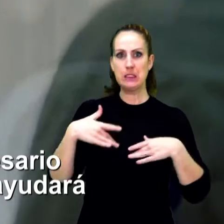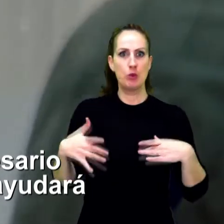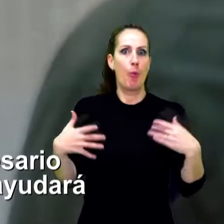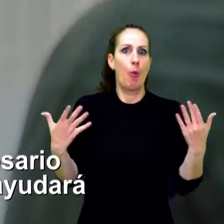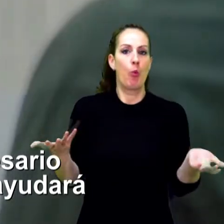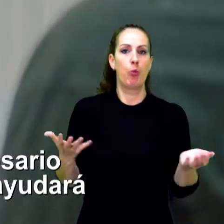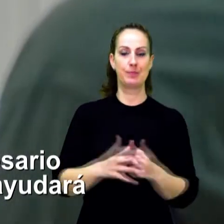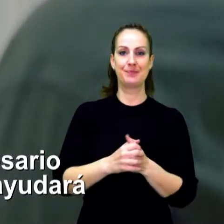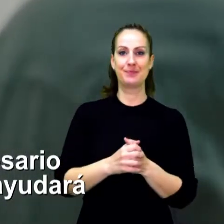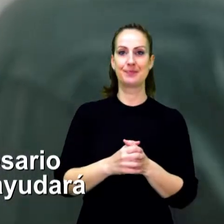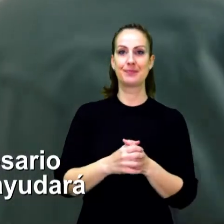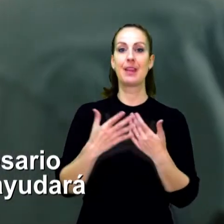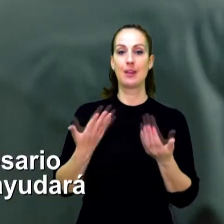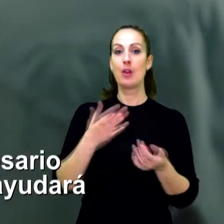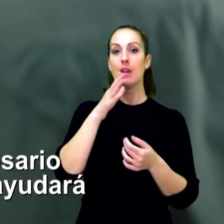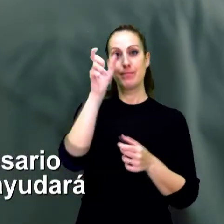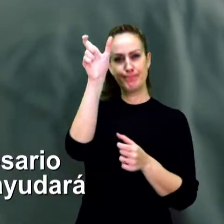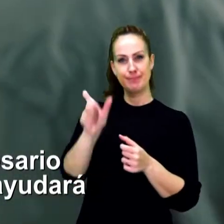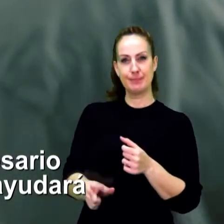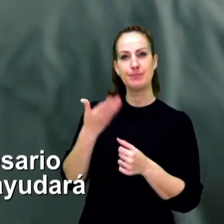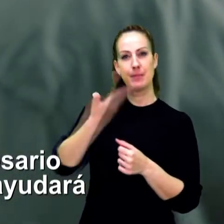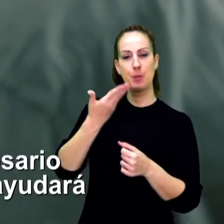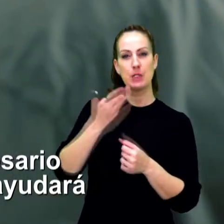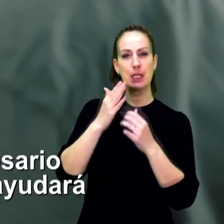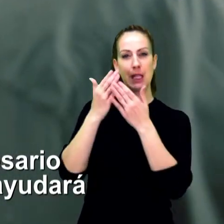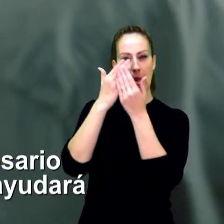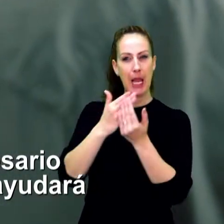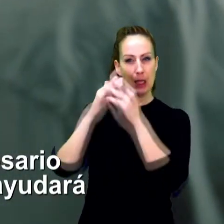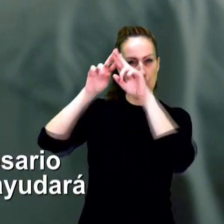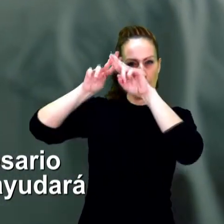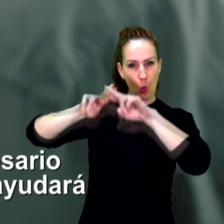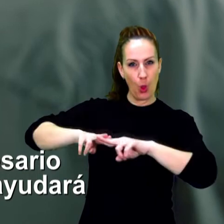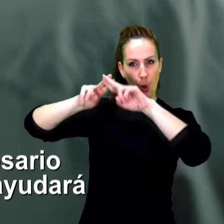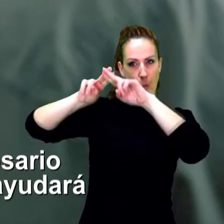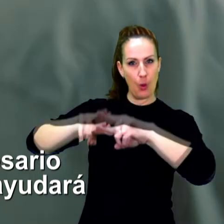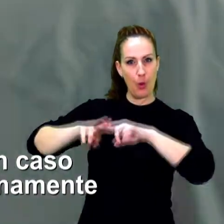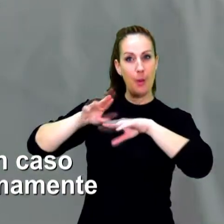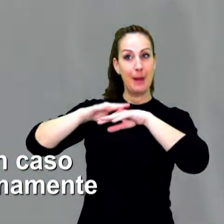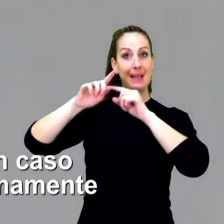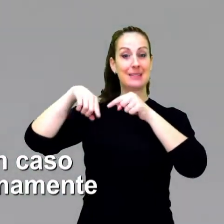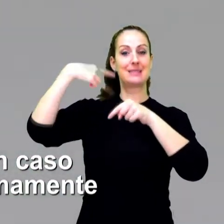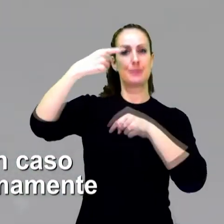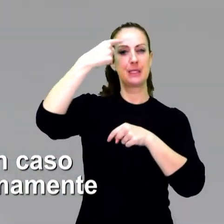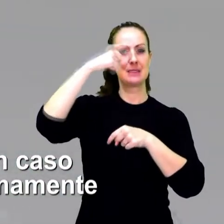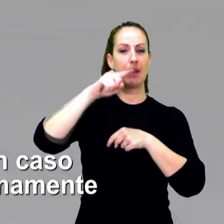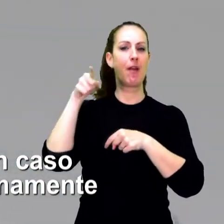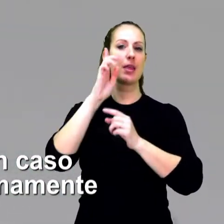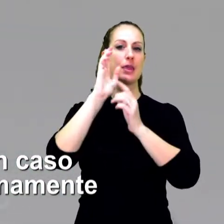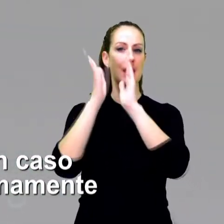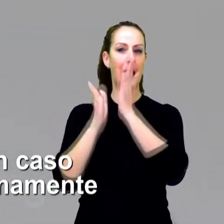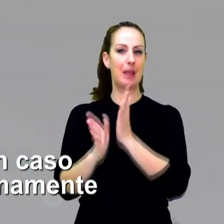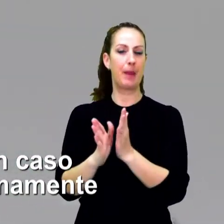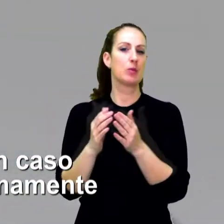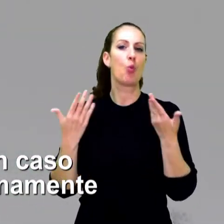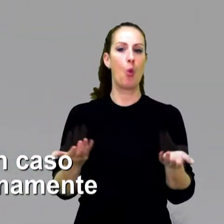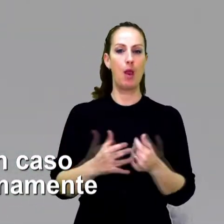El estudio exhaustivo del paciente es necesario para obtener un diagnóstico preciso que ayudará a determinar el tratamiento